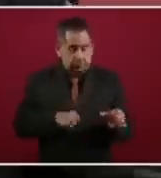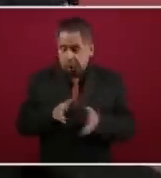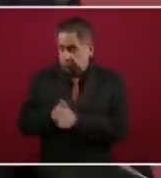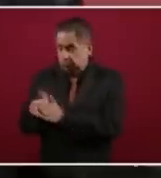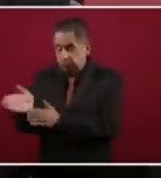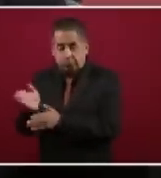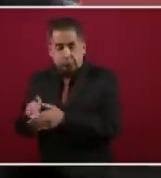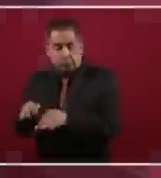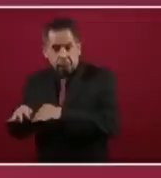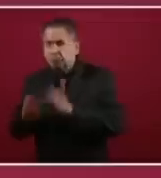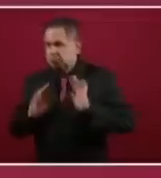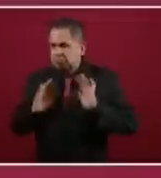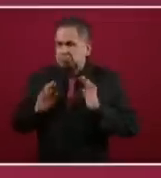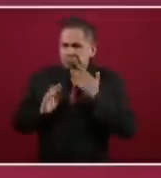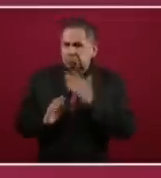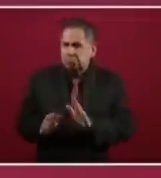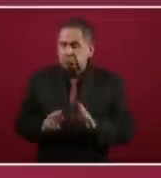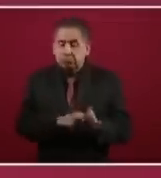hacer